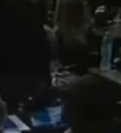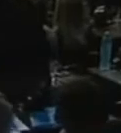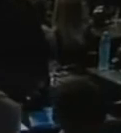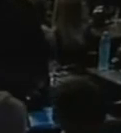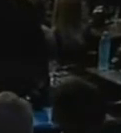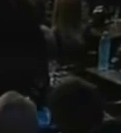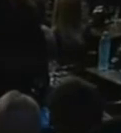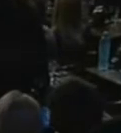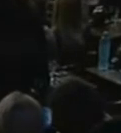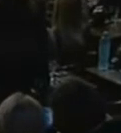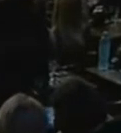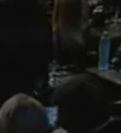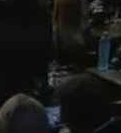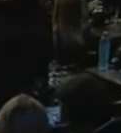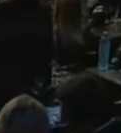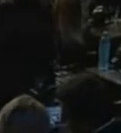¡Gracias!